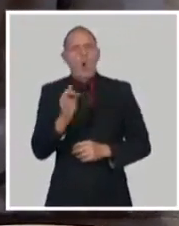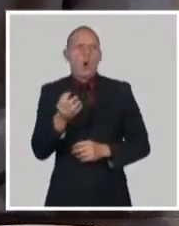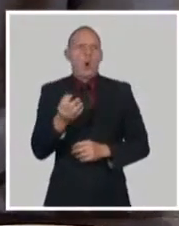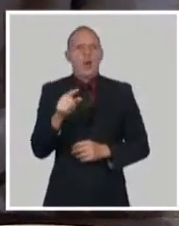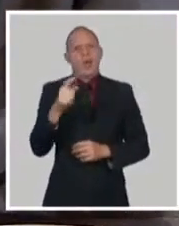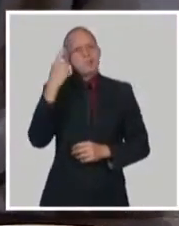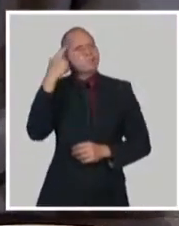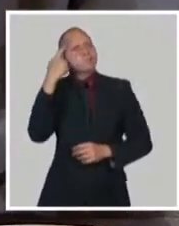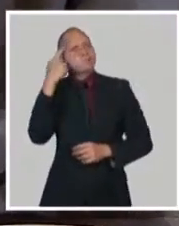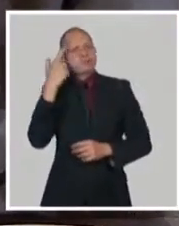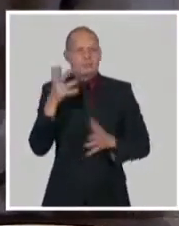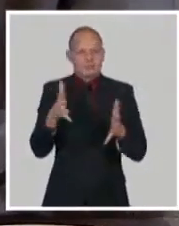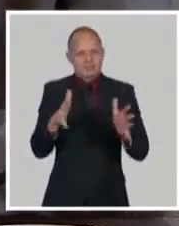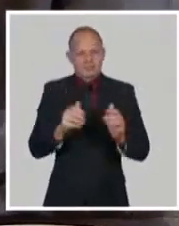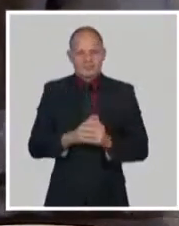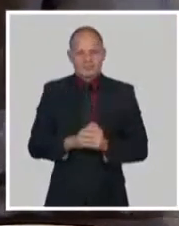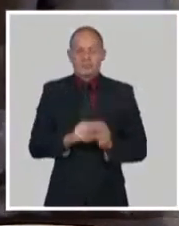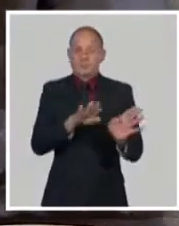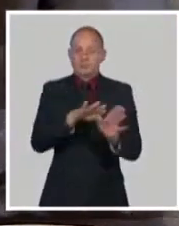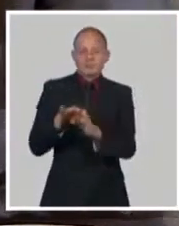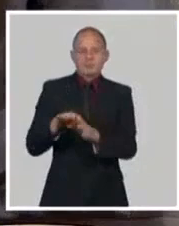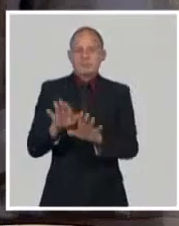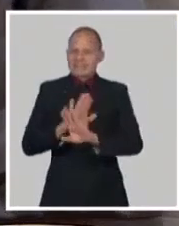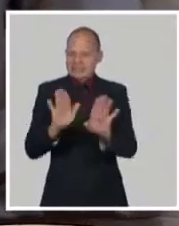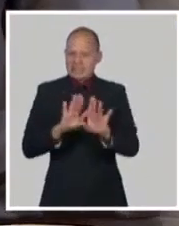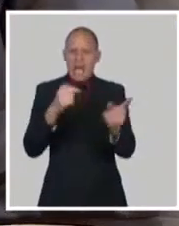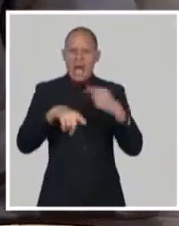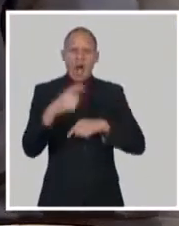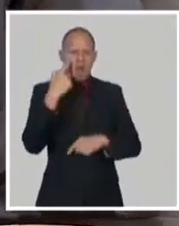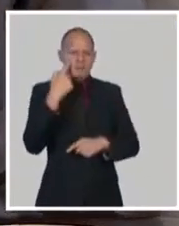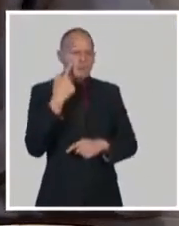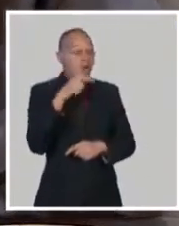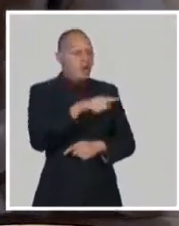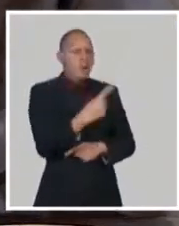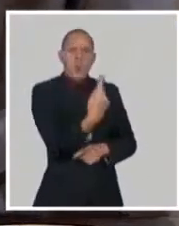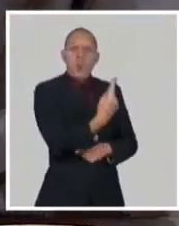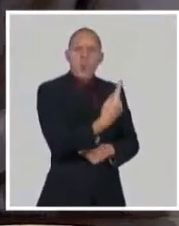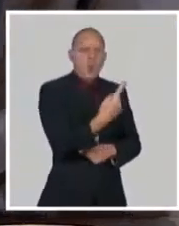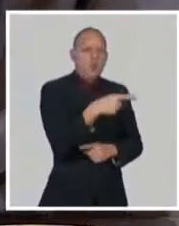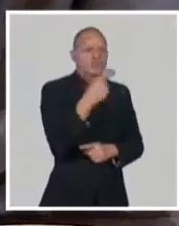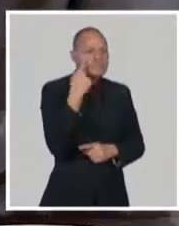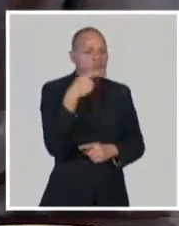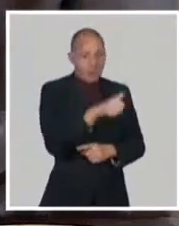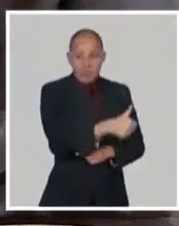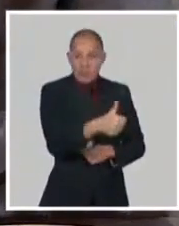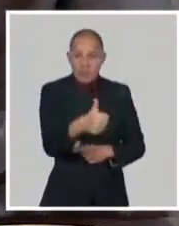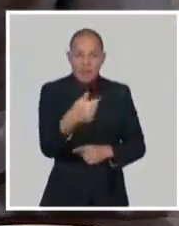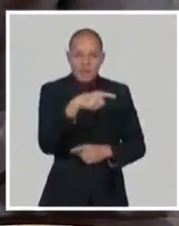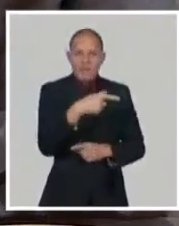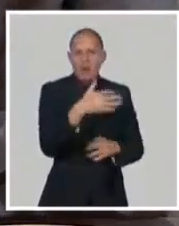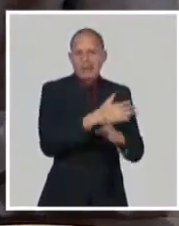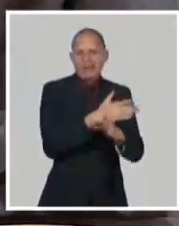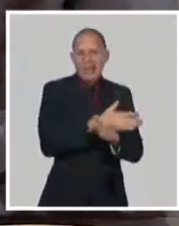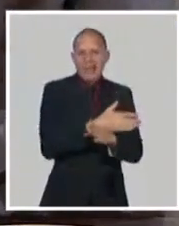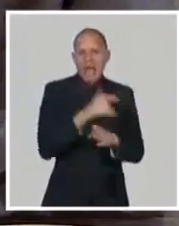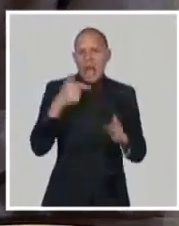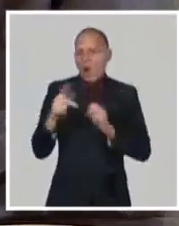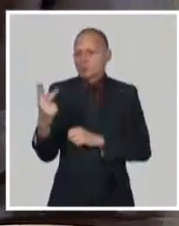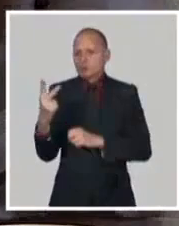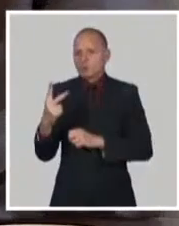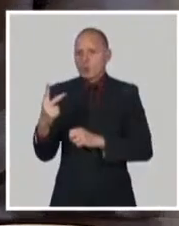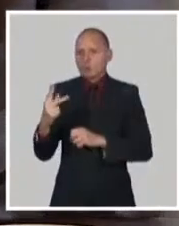ahora rápidamente, que también hizo que Soberana 2 se moviera más rápido. Se moviera más rápido. Entonces, Soberana 02.